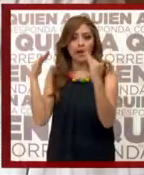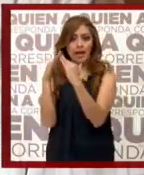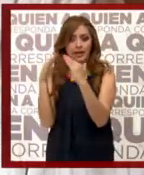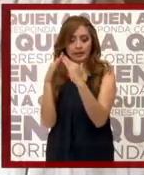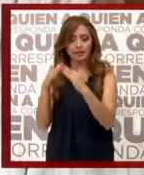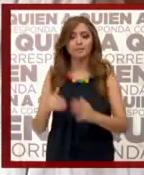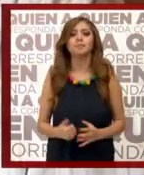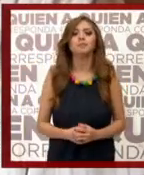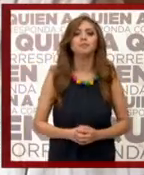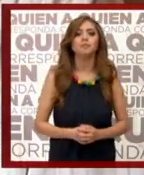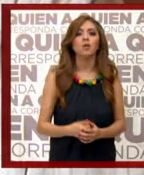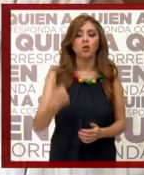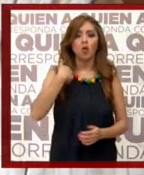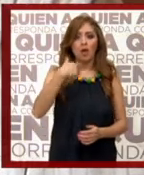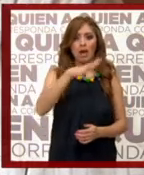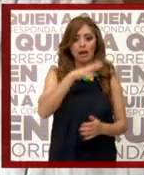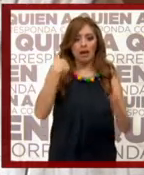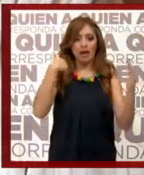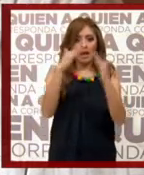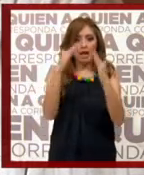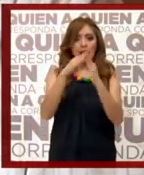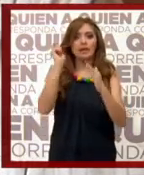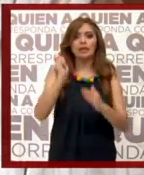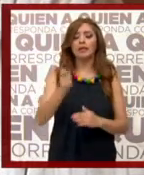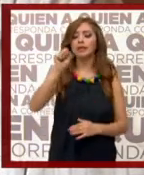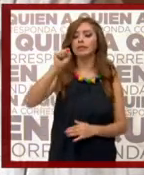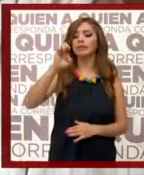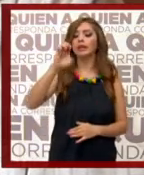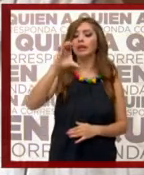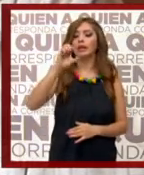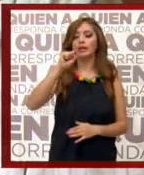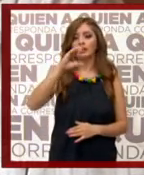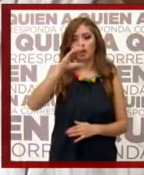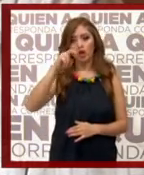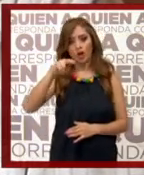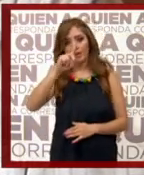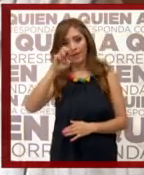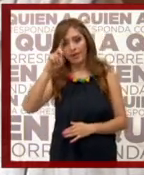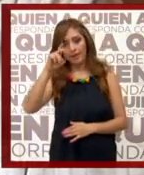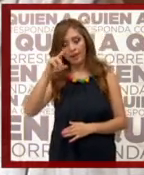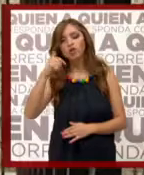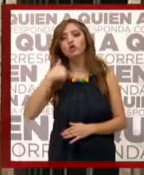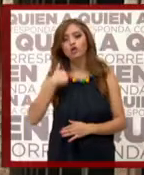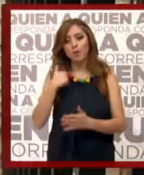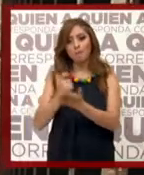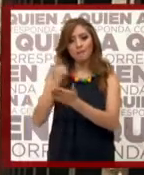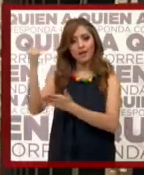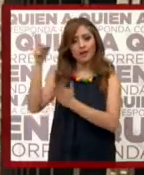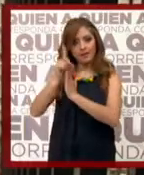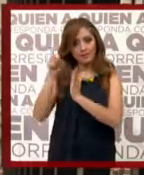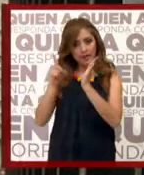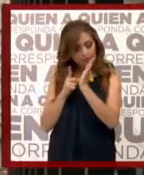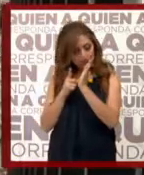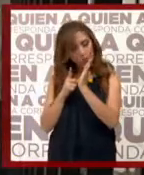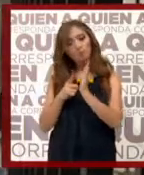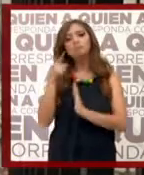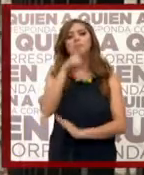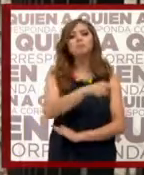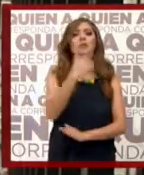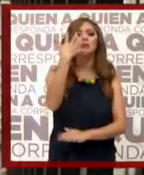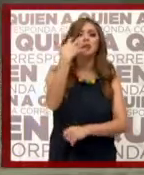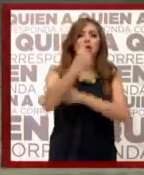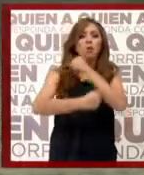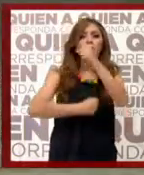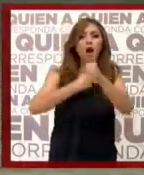mis papeles a seguir, tengo un título de cesión de derechos que debería yo adquirir un departamento aquí. Durante 5 años, comenta que